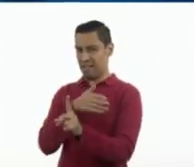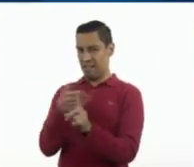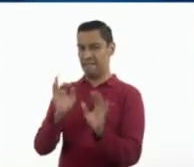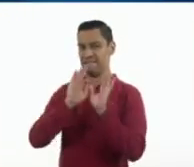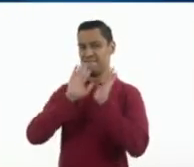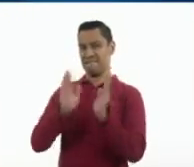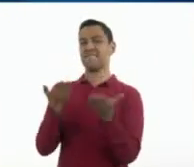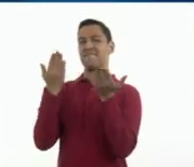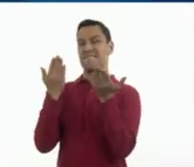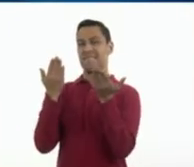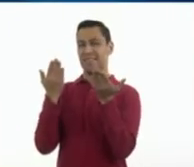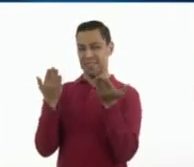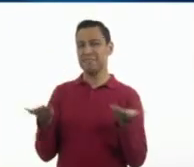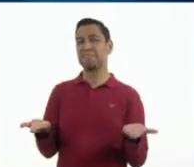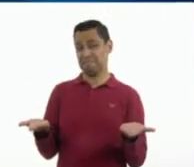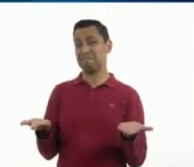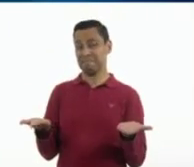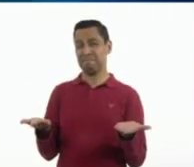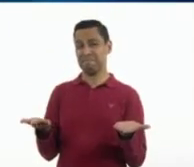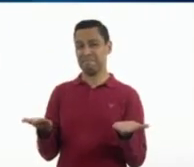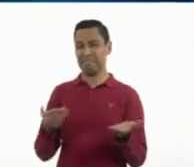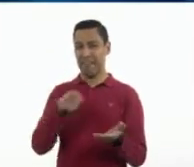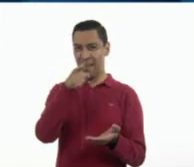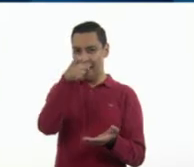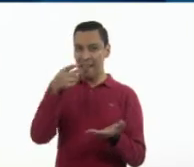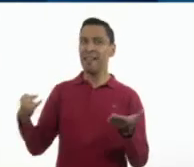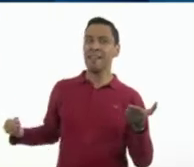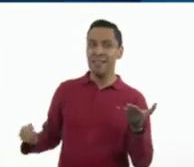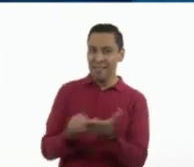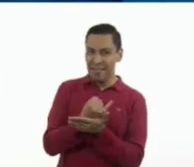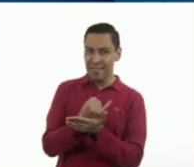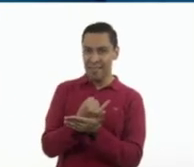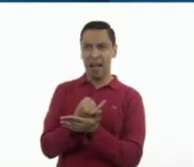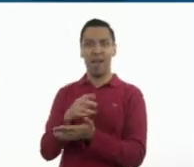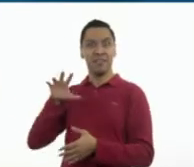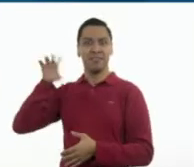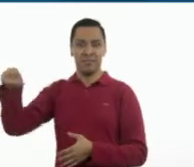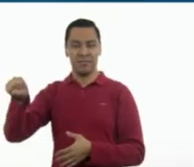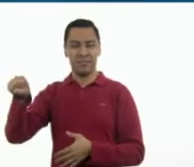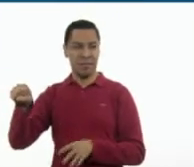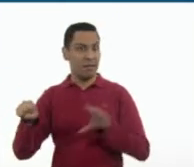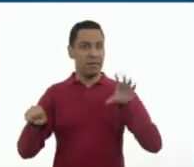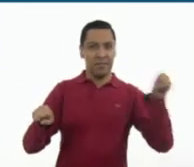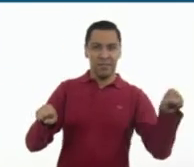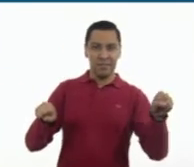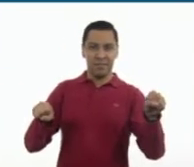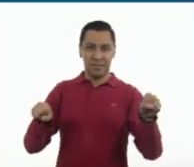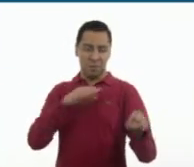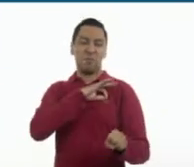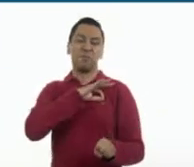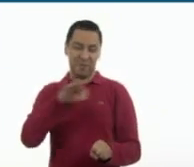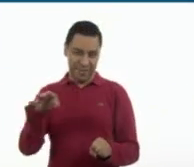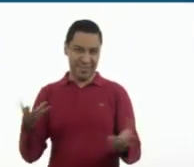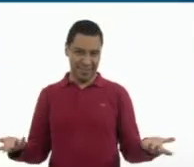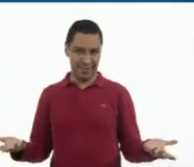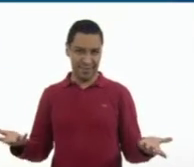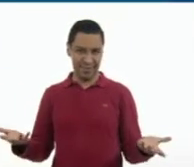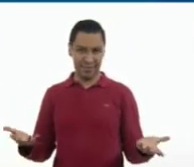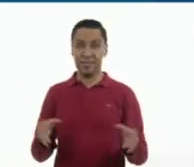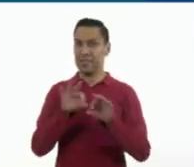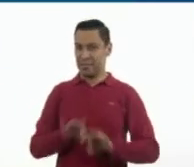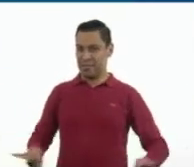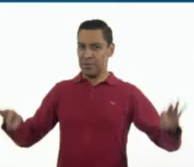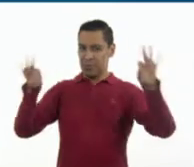consuman o tomen una decisión respecto a elegir el servicio o el producto que se está ofreciendo. Ahora, es muy